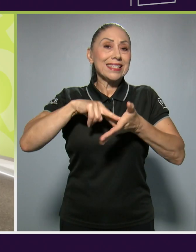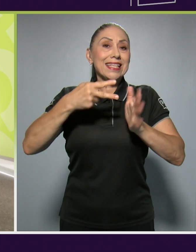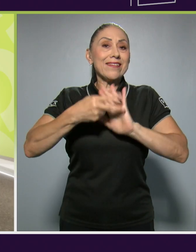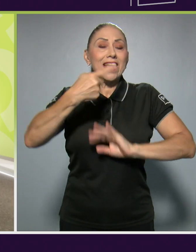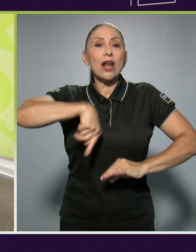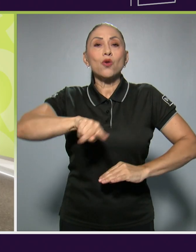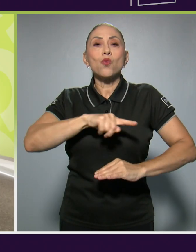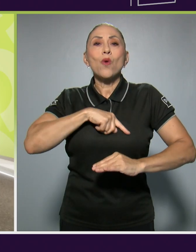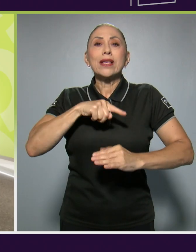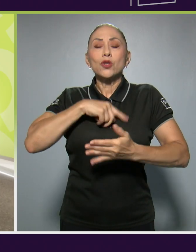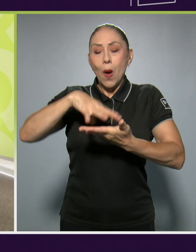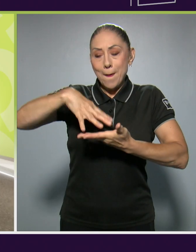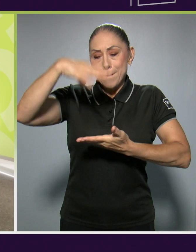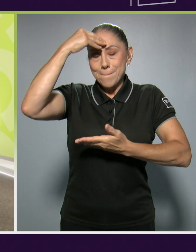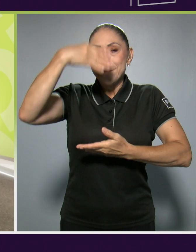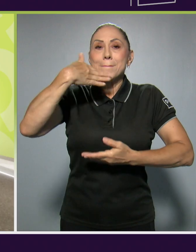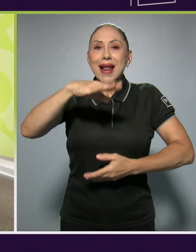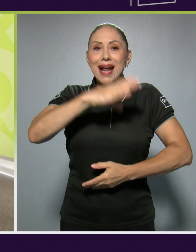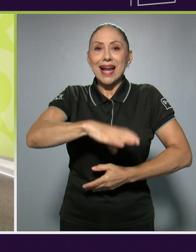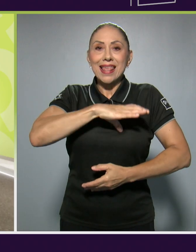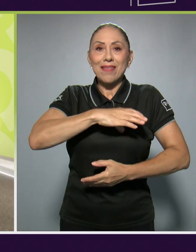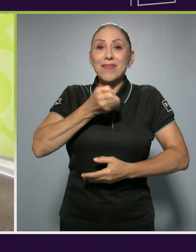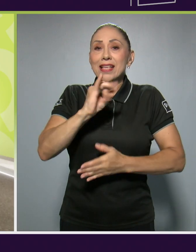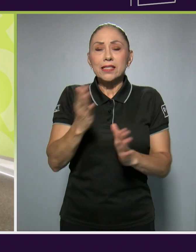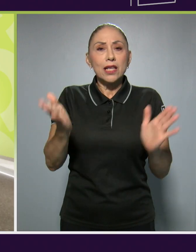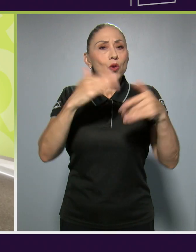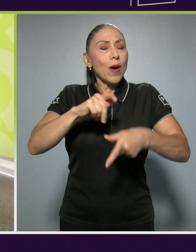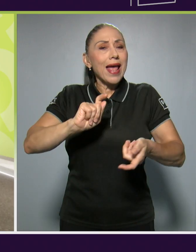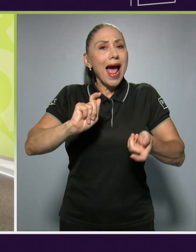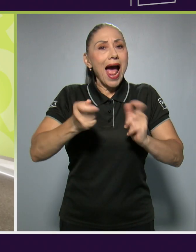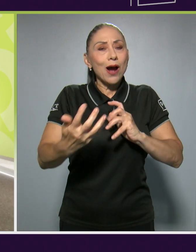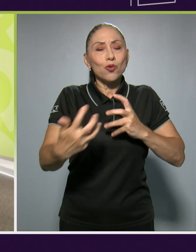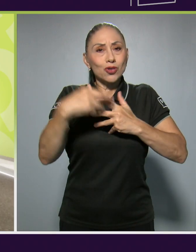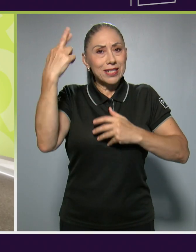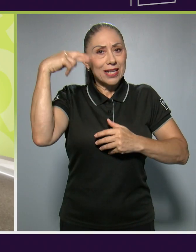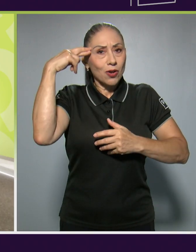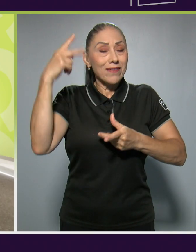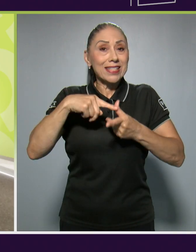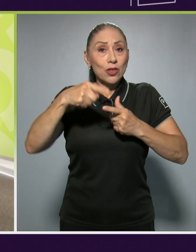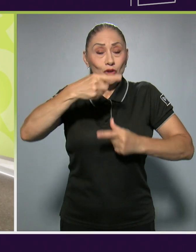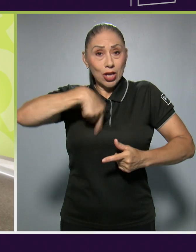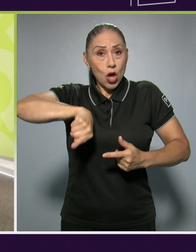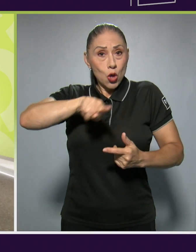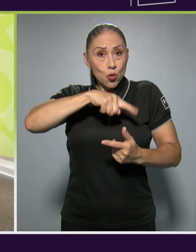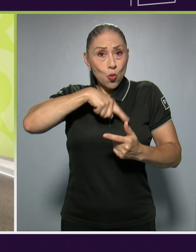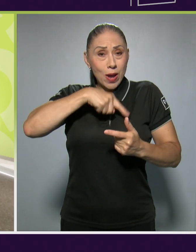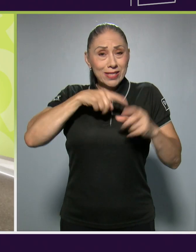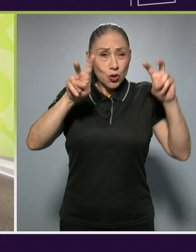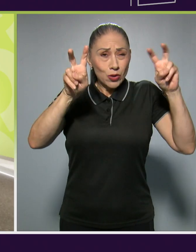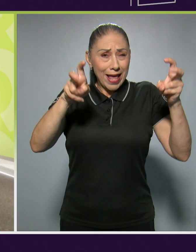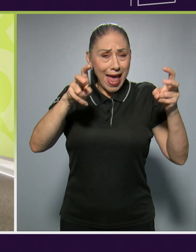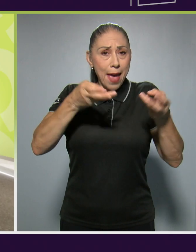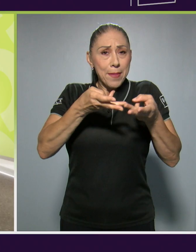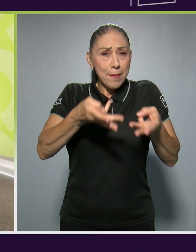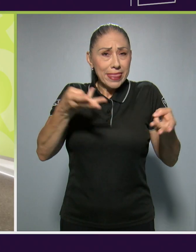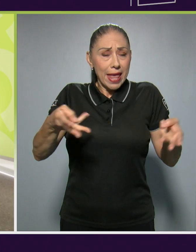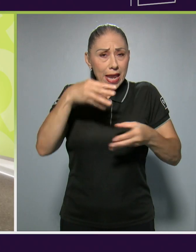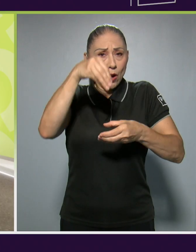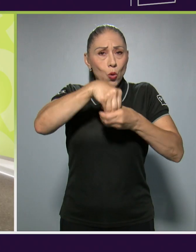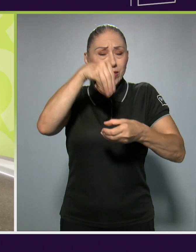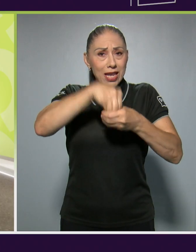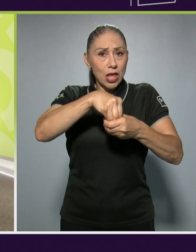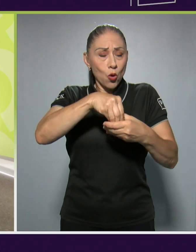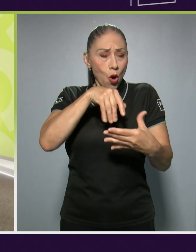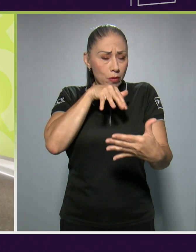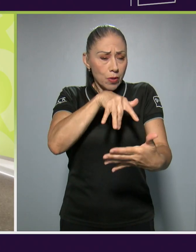calidad, en el sentido de que sin ajustes razonables el contenido que estamos aprendiendo no lo aprendemos de la manera correcta, y eso va en contra